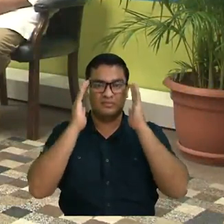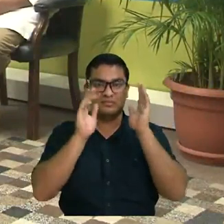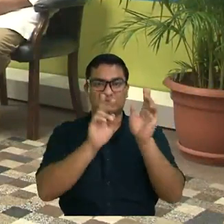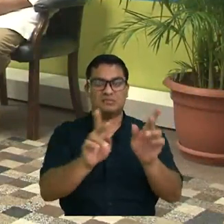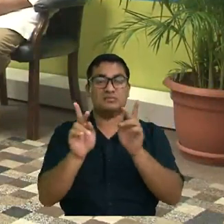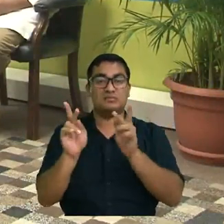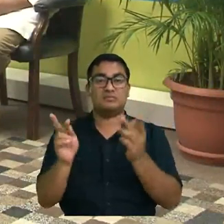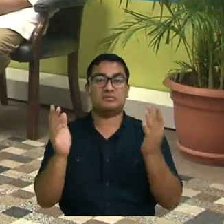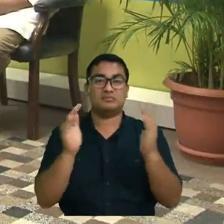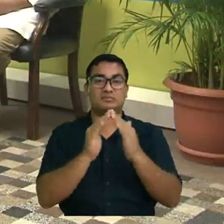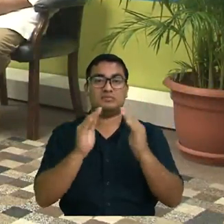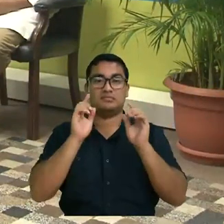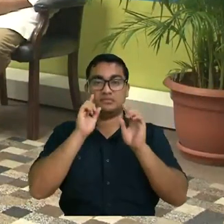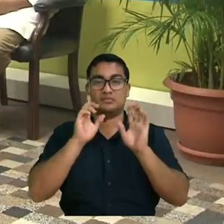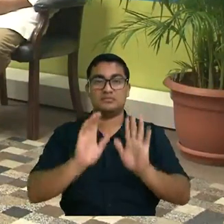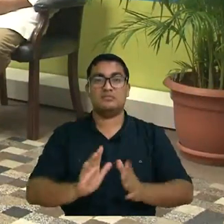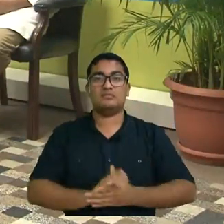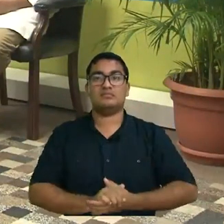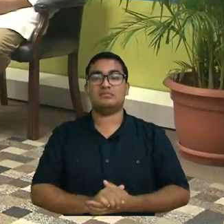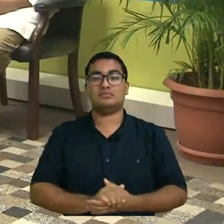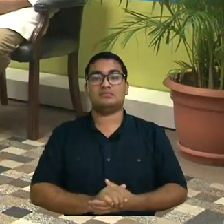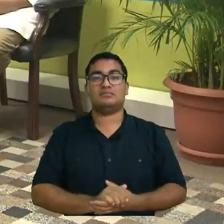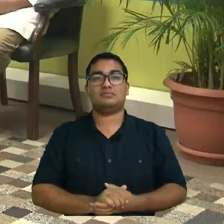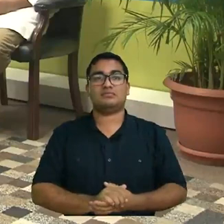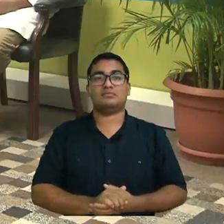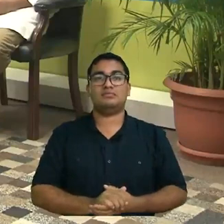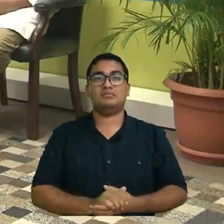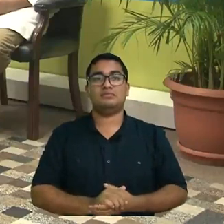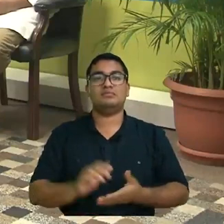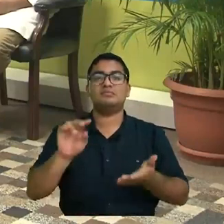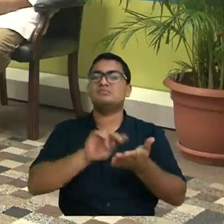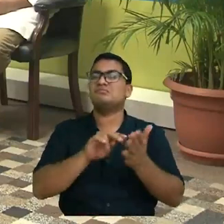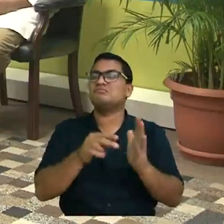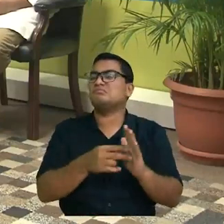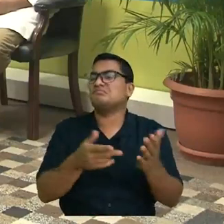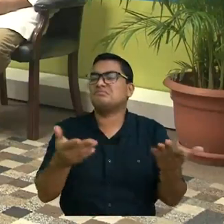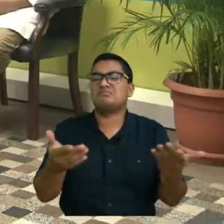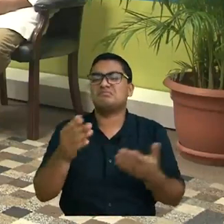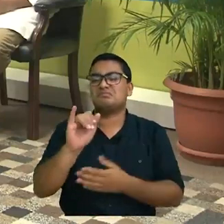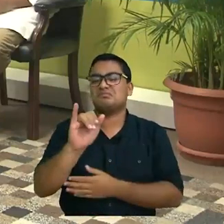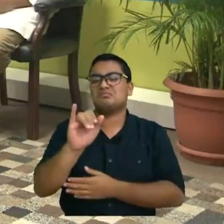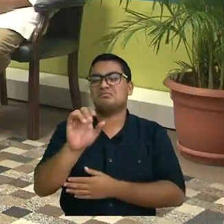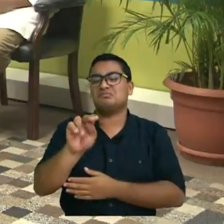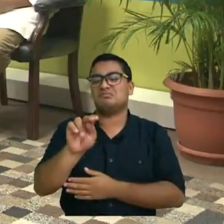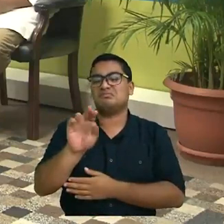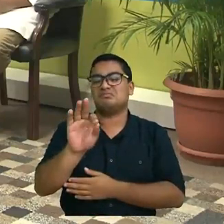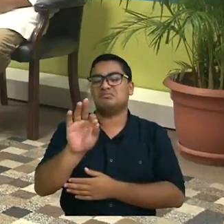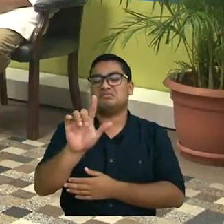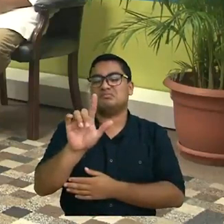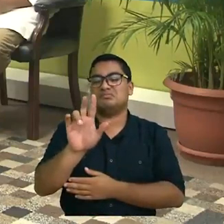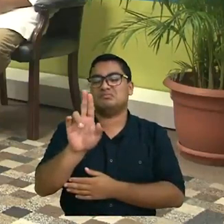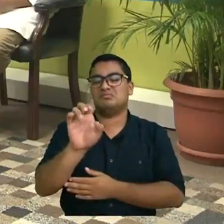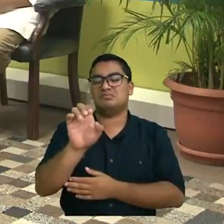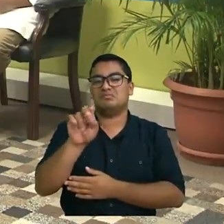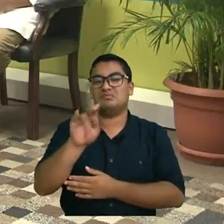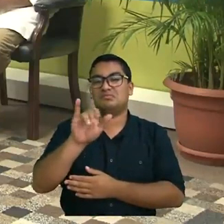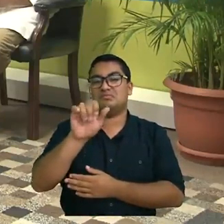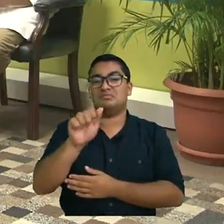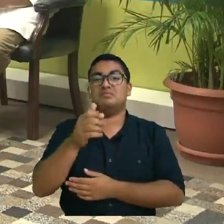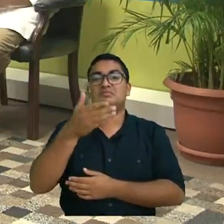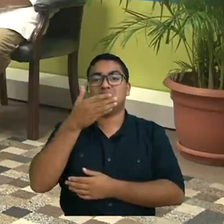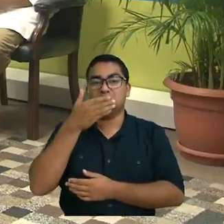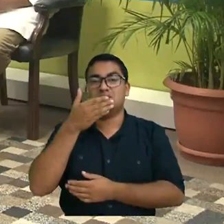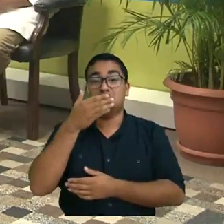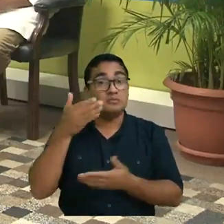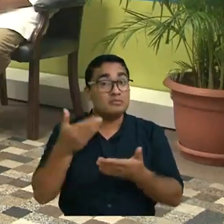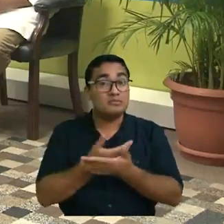desde su casa. No está de más recordar, doctor, ¿qué es la influenza? Es una enfermedad nueva. Yo le hacía la